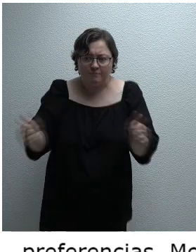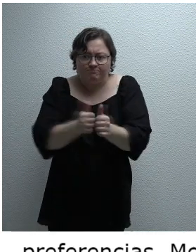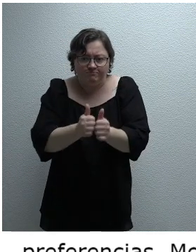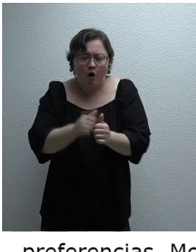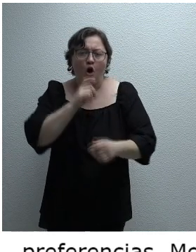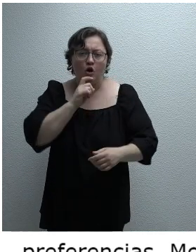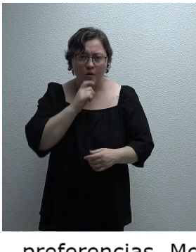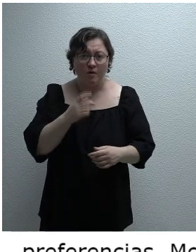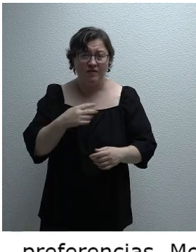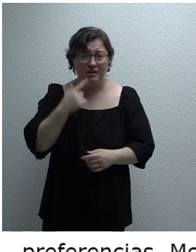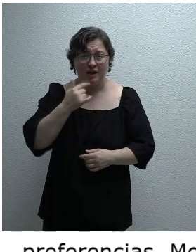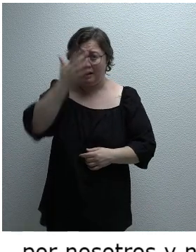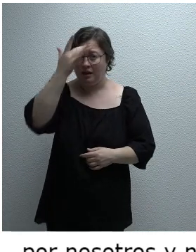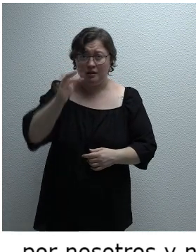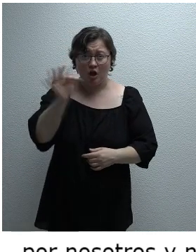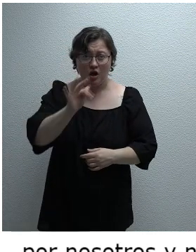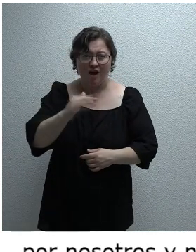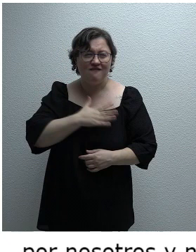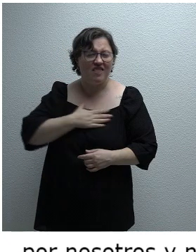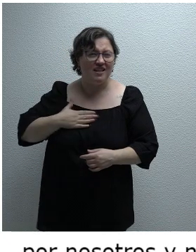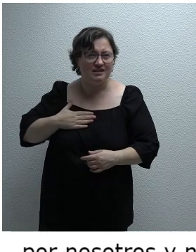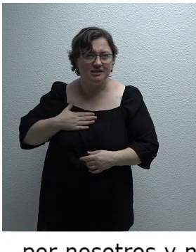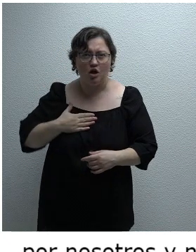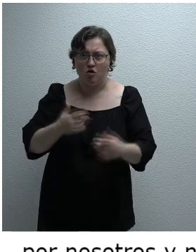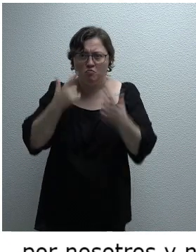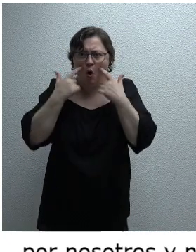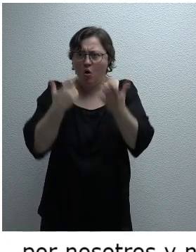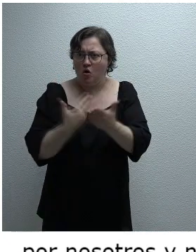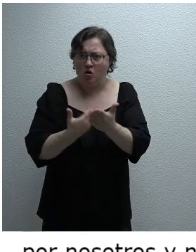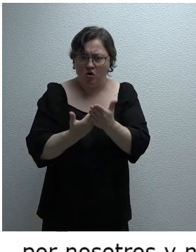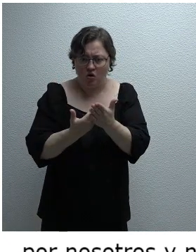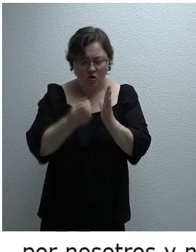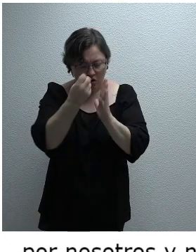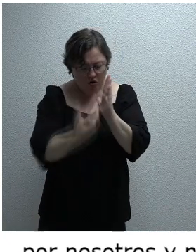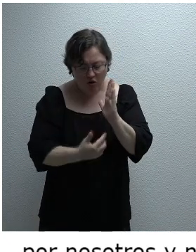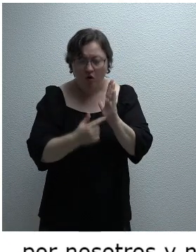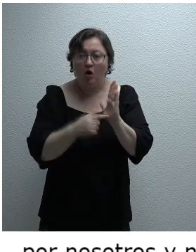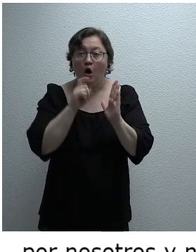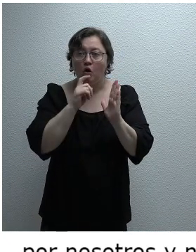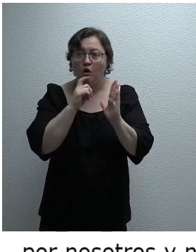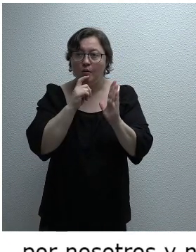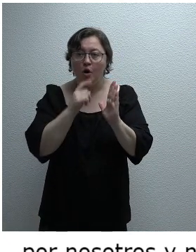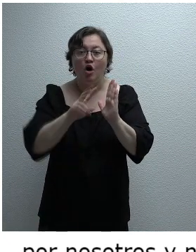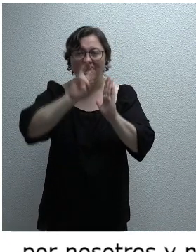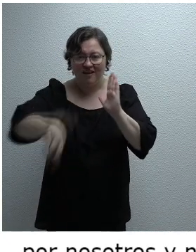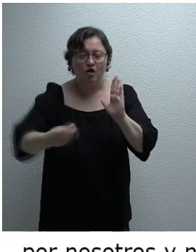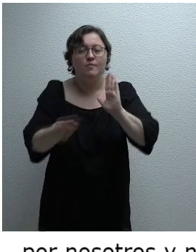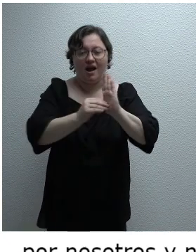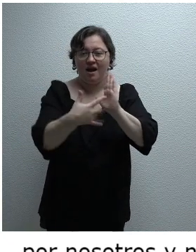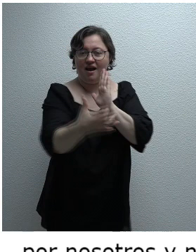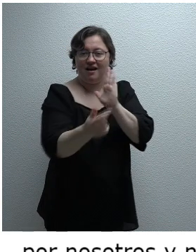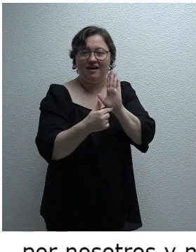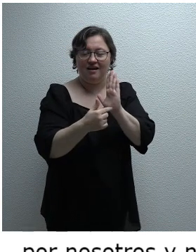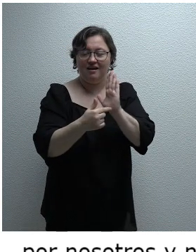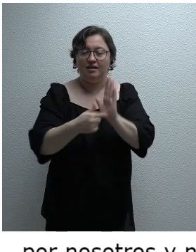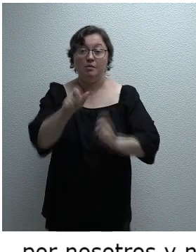esta entelequia tan significativa y apreciada queda contemplada en esta reforma.